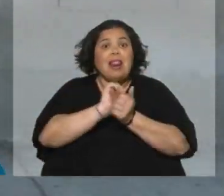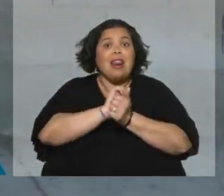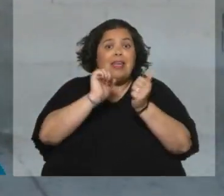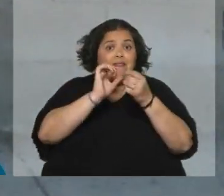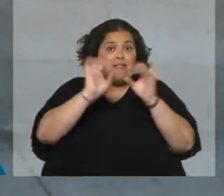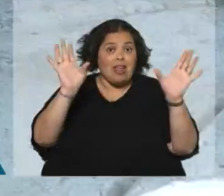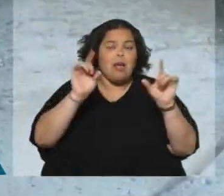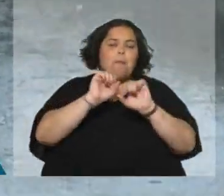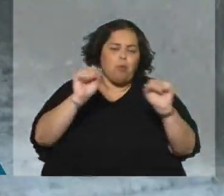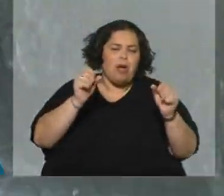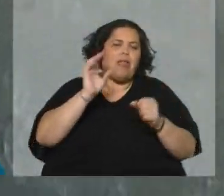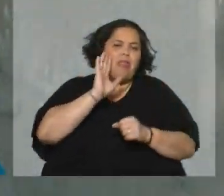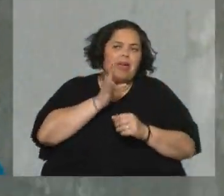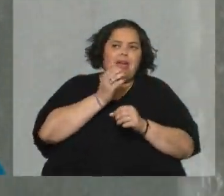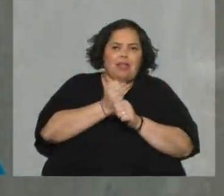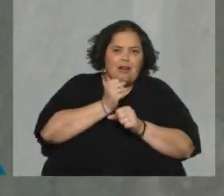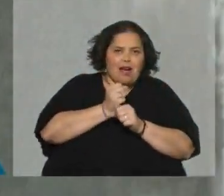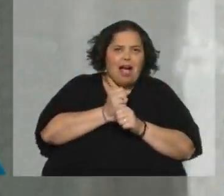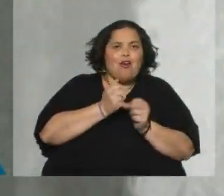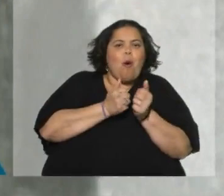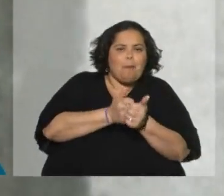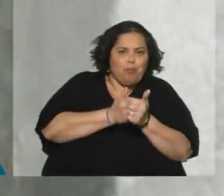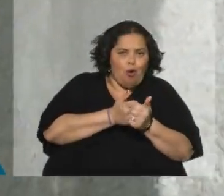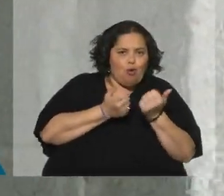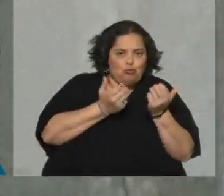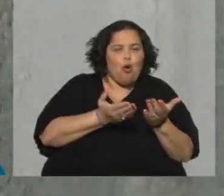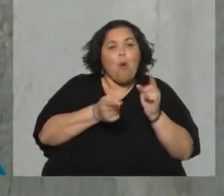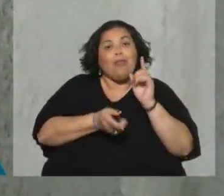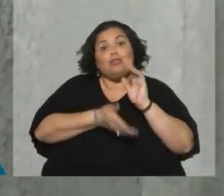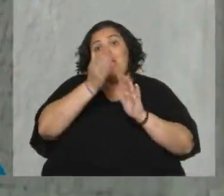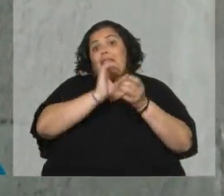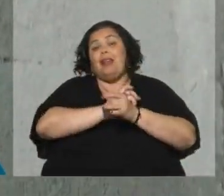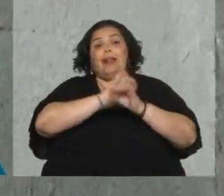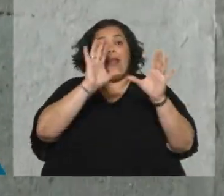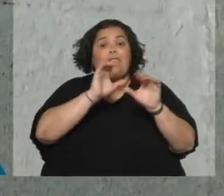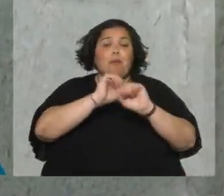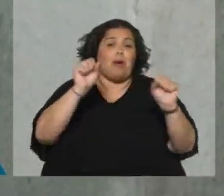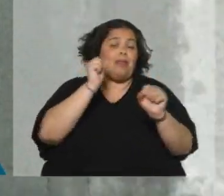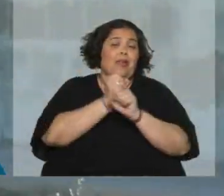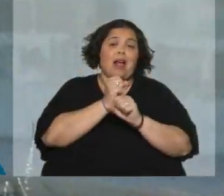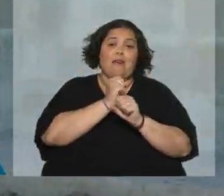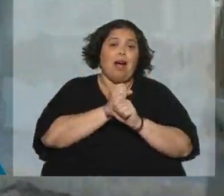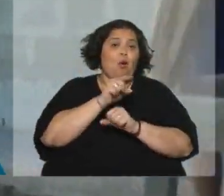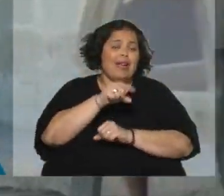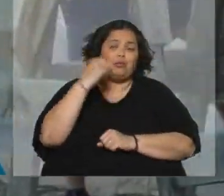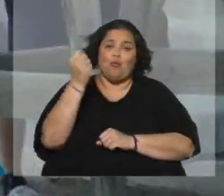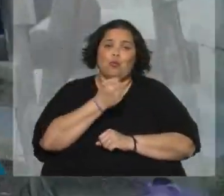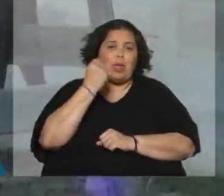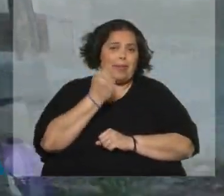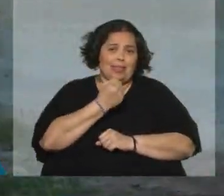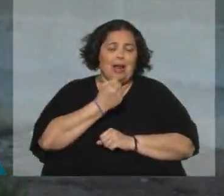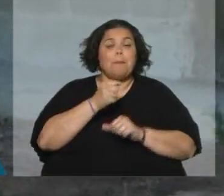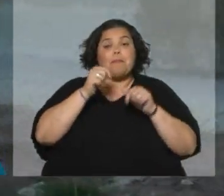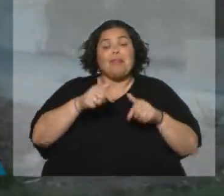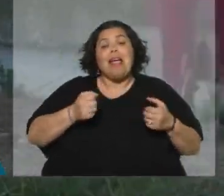decimos afuera lo va apadrinando para que esa persona cuando recupere su libertad salga con un trabajo Eso es fundamental la cárcel de conventos